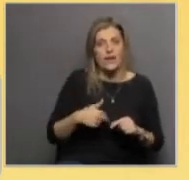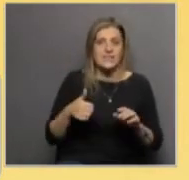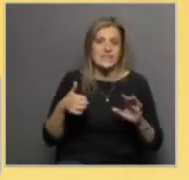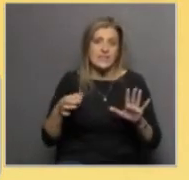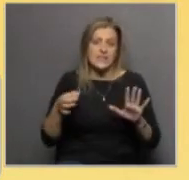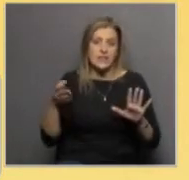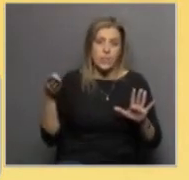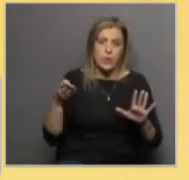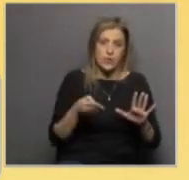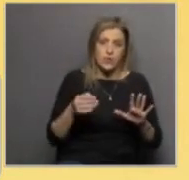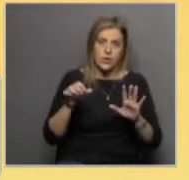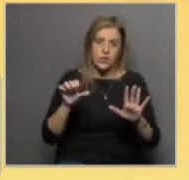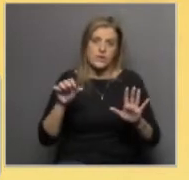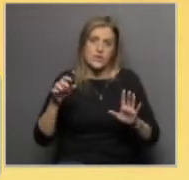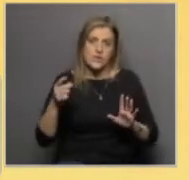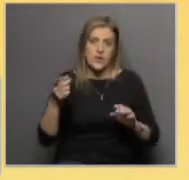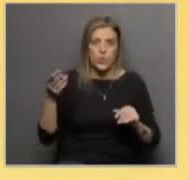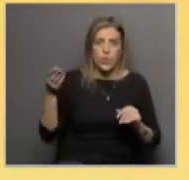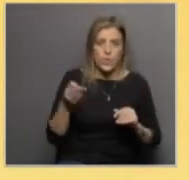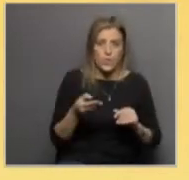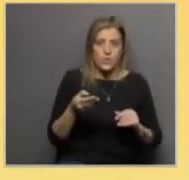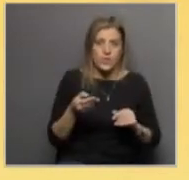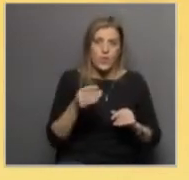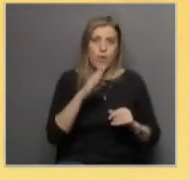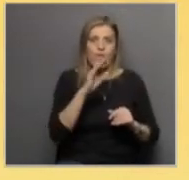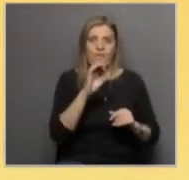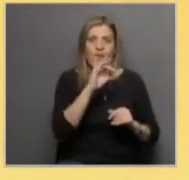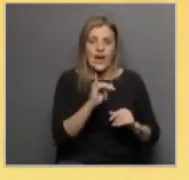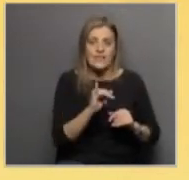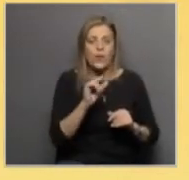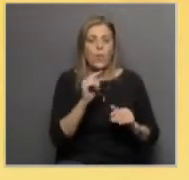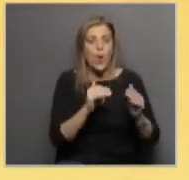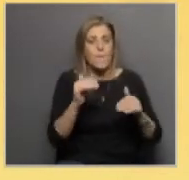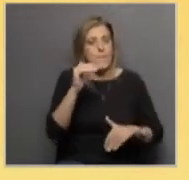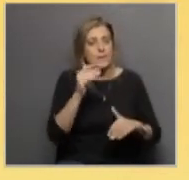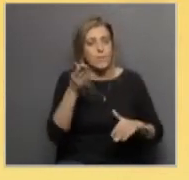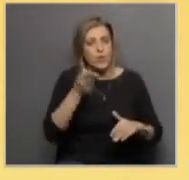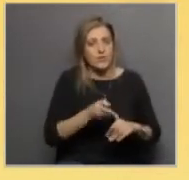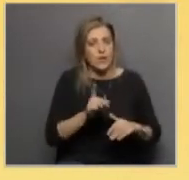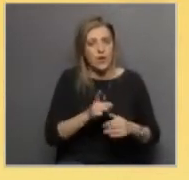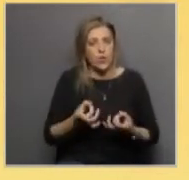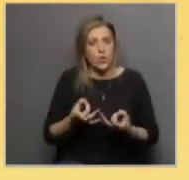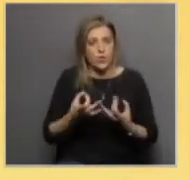60%, 61%, y la de Pfizer un poco por encima, ¿sí?